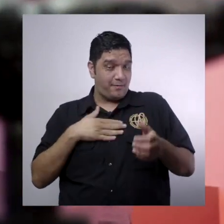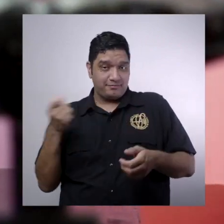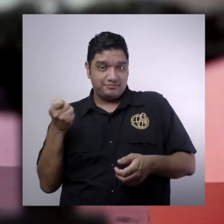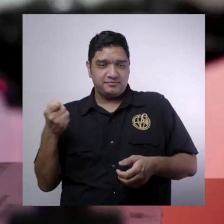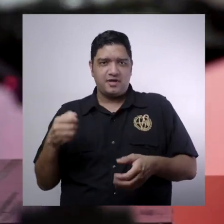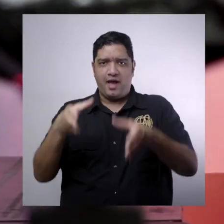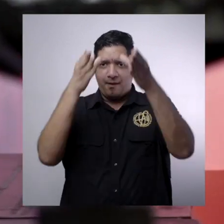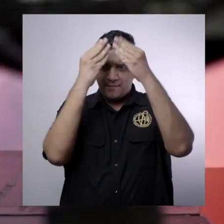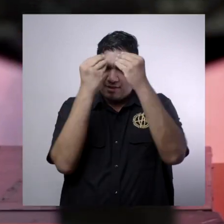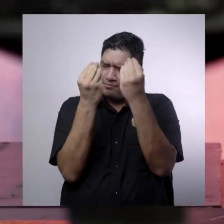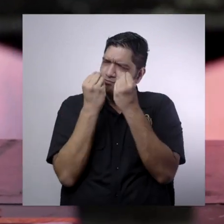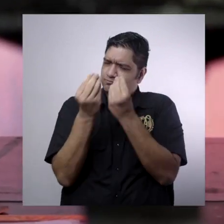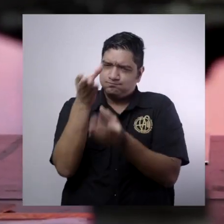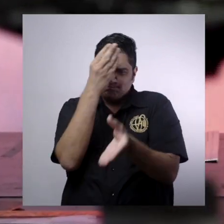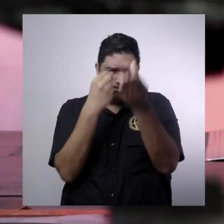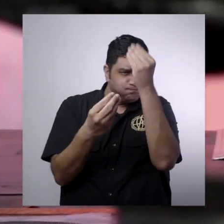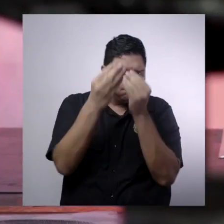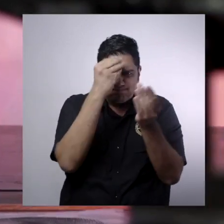Posteriormente